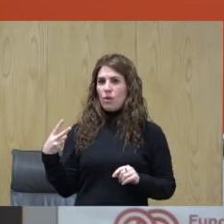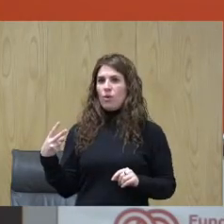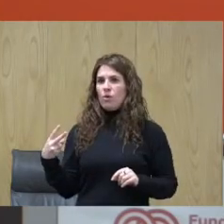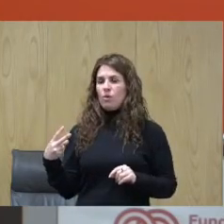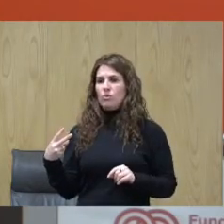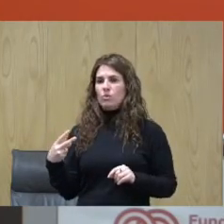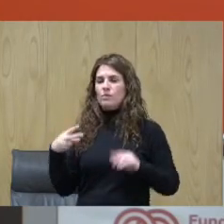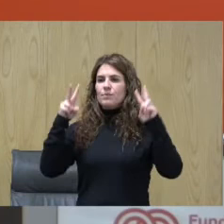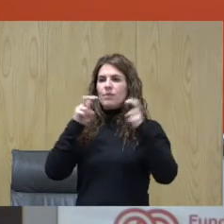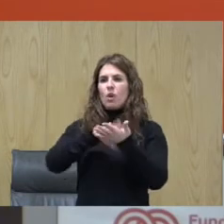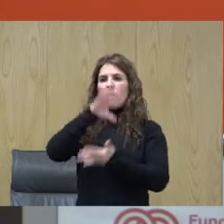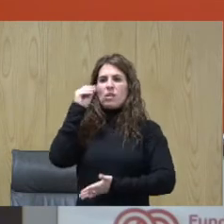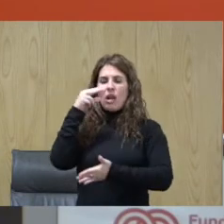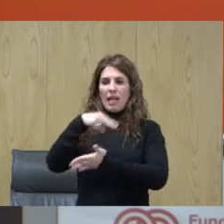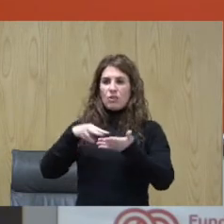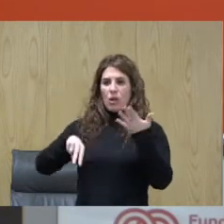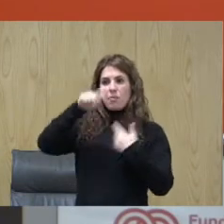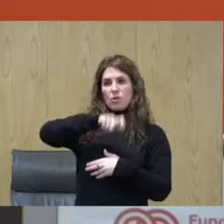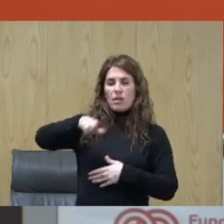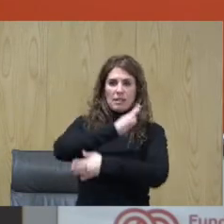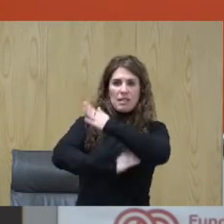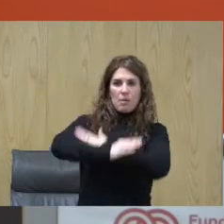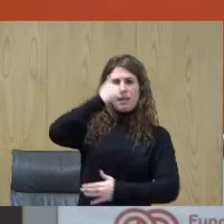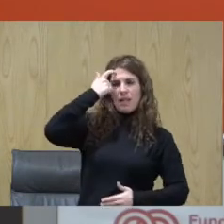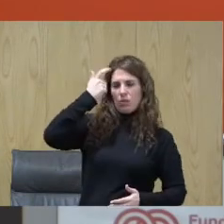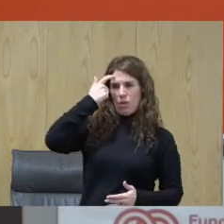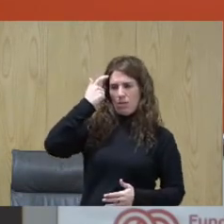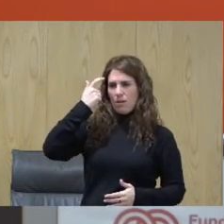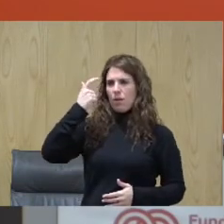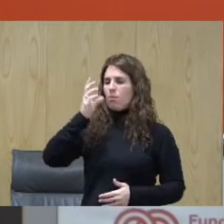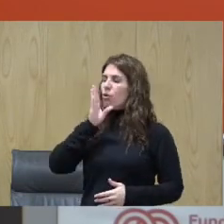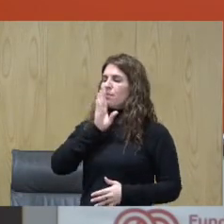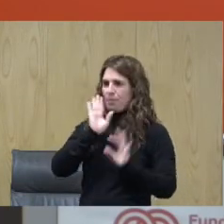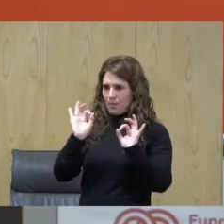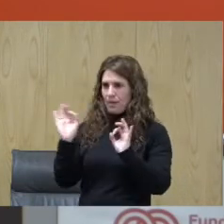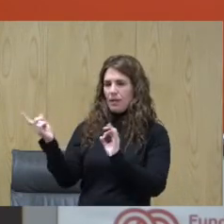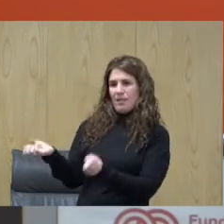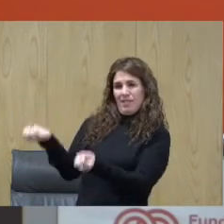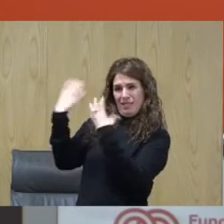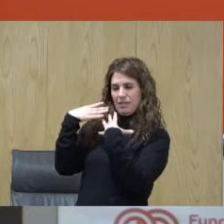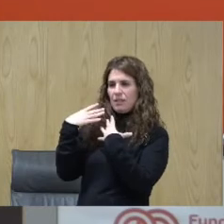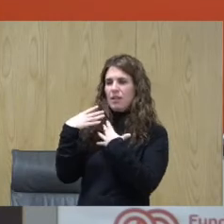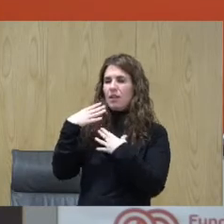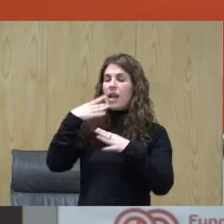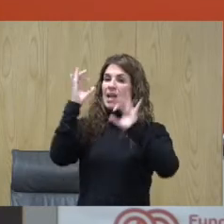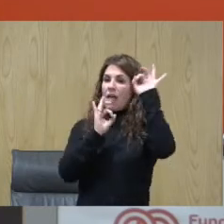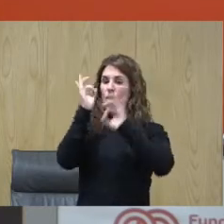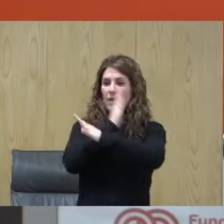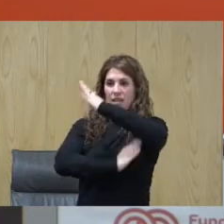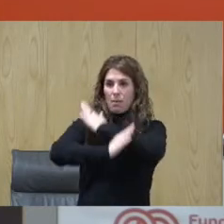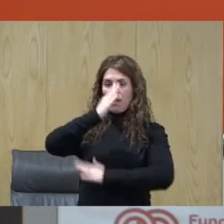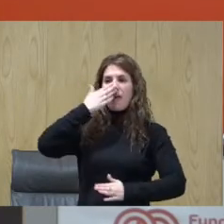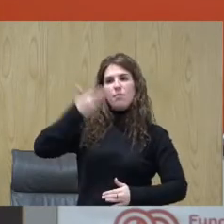en comprensión lectora de personas con discapacidad intelectual. Habéis comentado que, por ejemplo, el grado de discapacidad no es